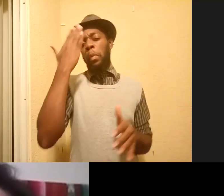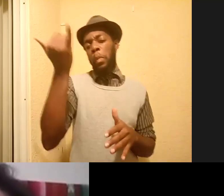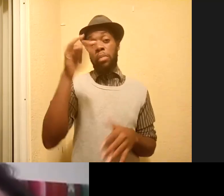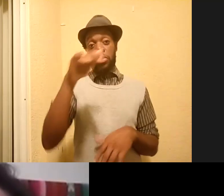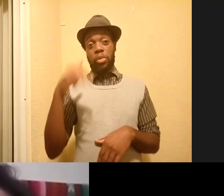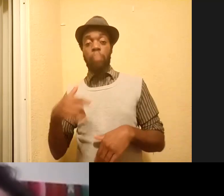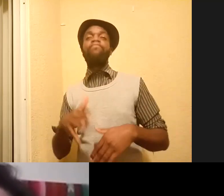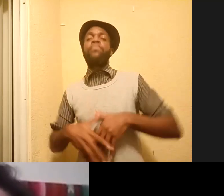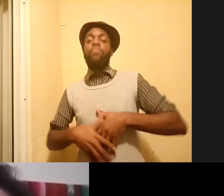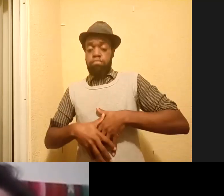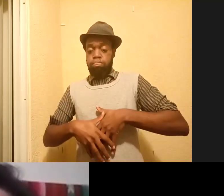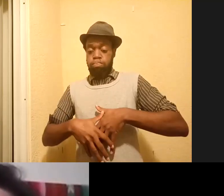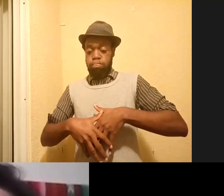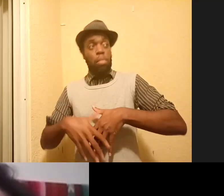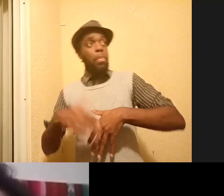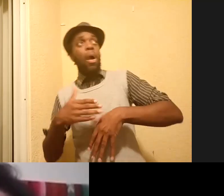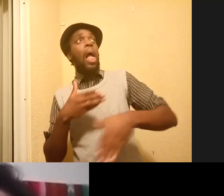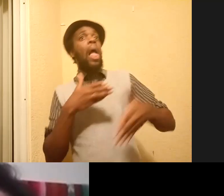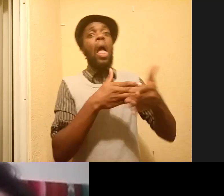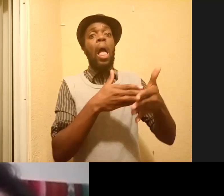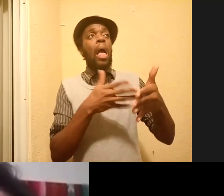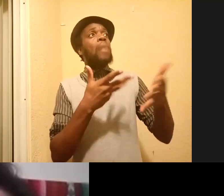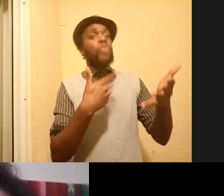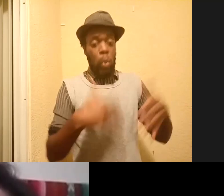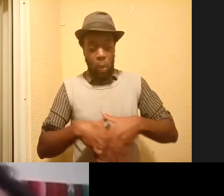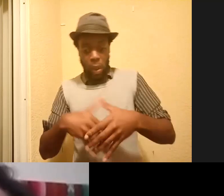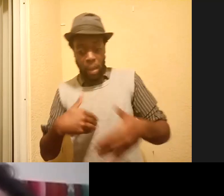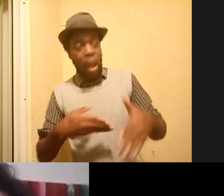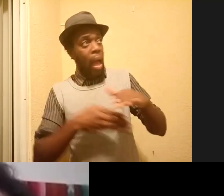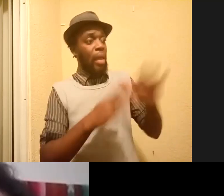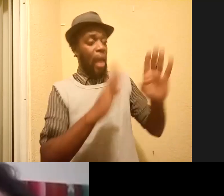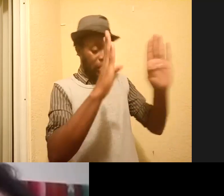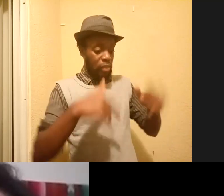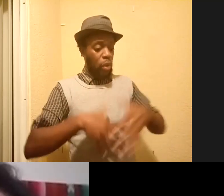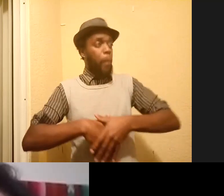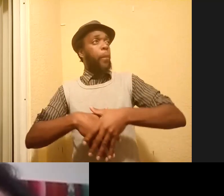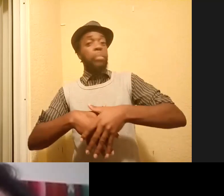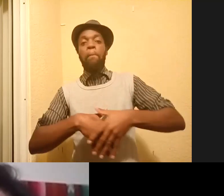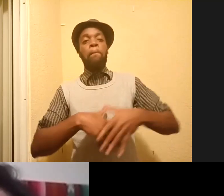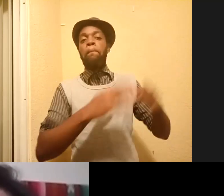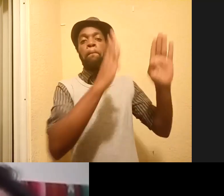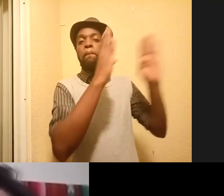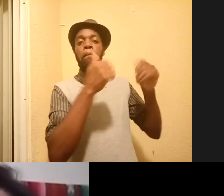difícil acceder a los controles ginecológicos previos a los del parto.